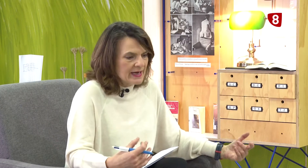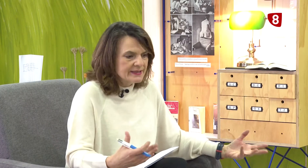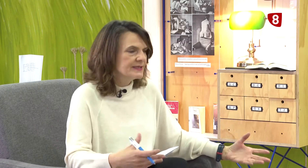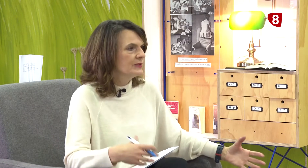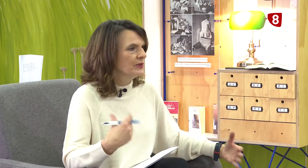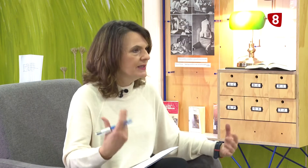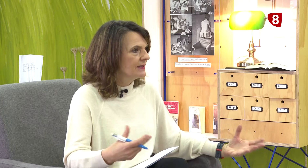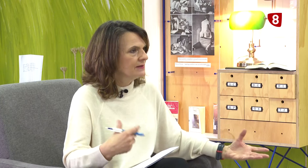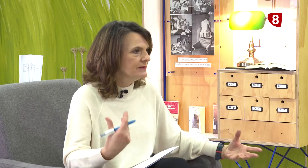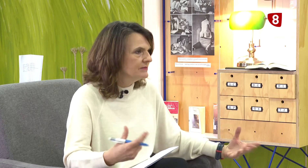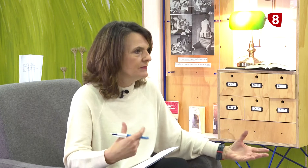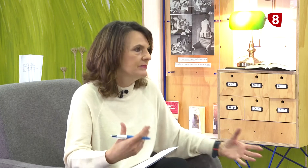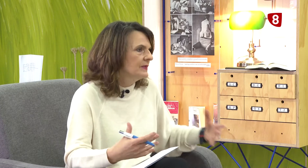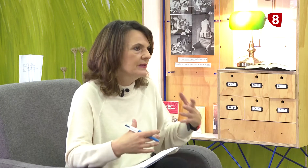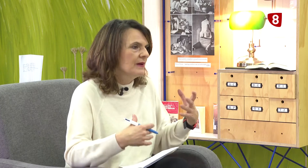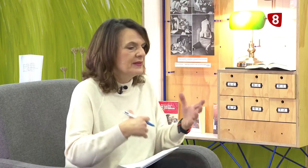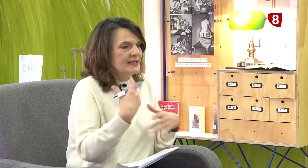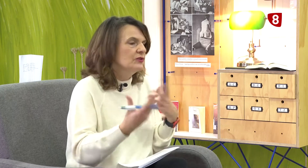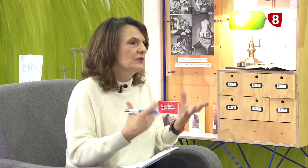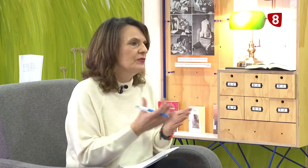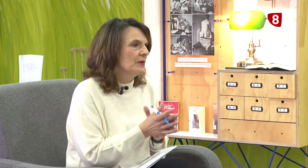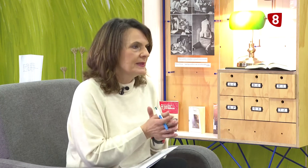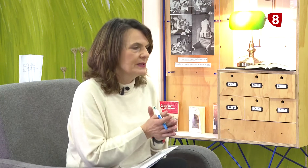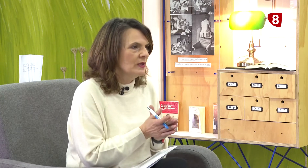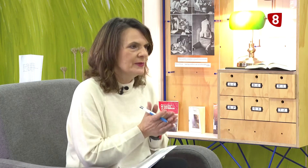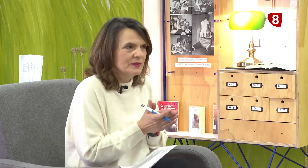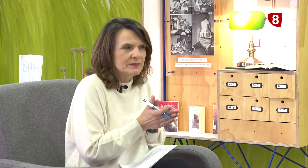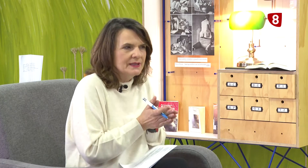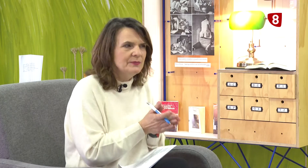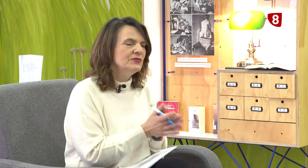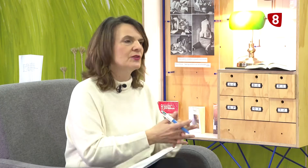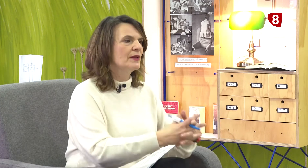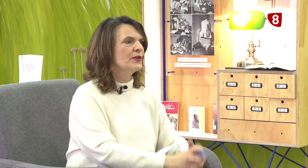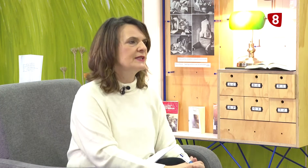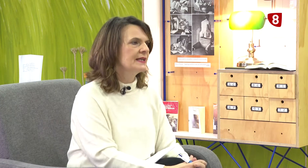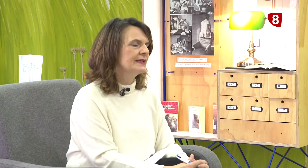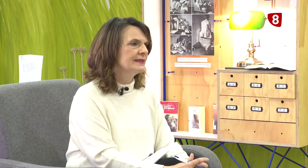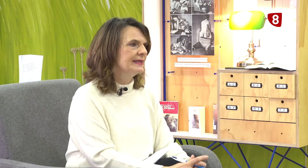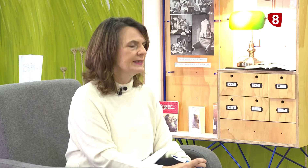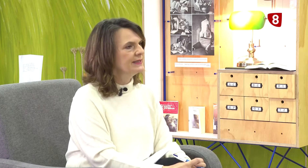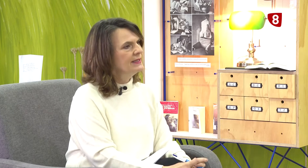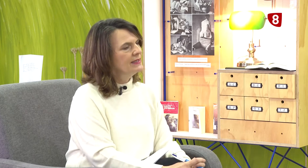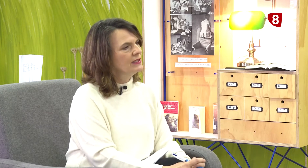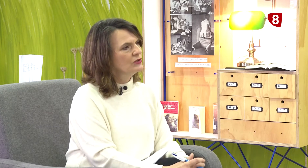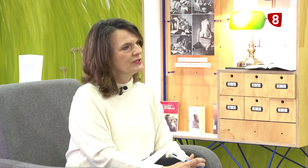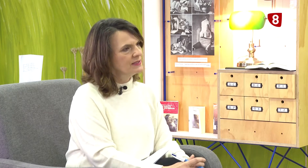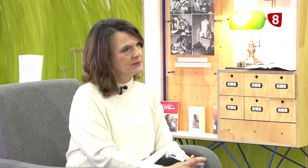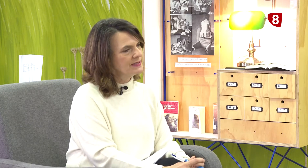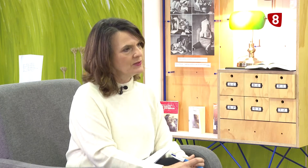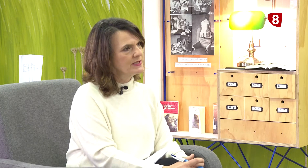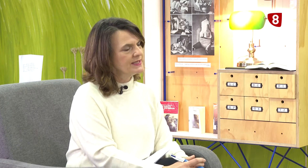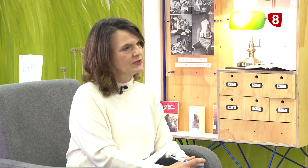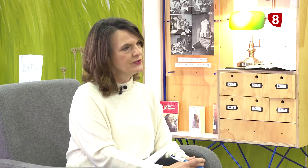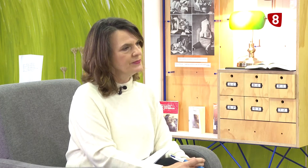pues hay clases que se pueden ir adquiriendo de una forma particular, pero ¿qué tipo de formación es la que tienen los